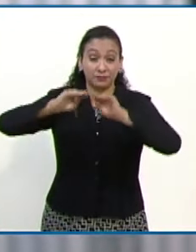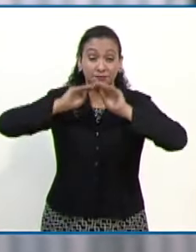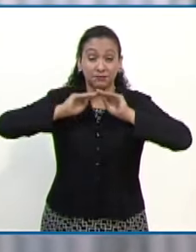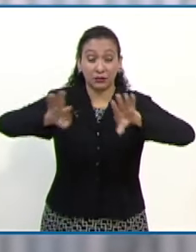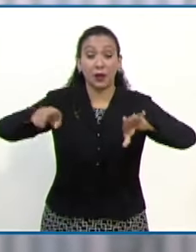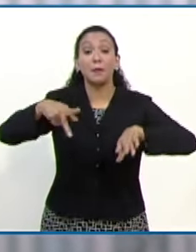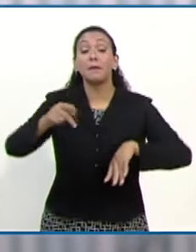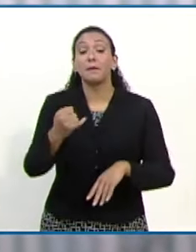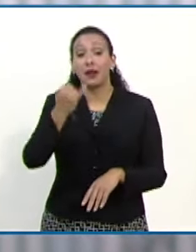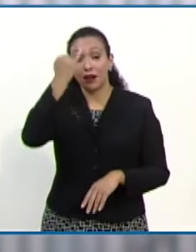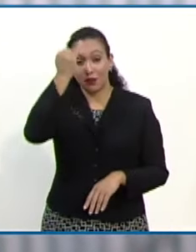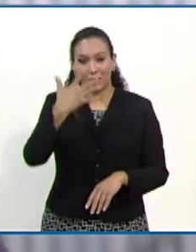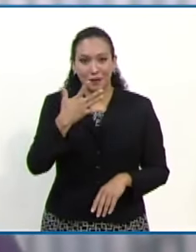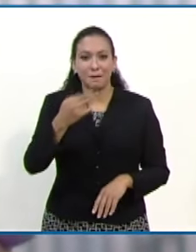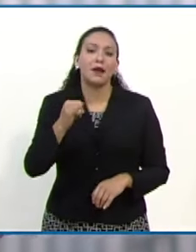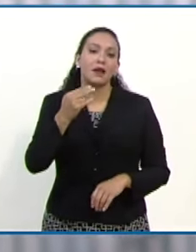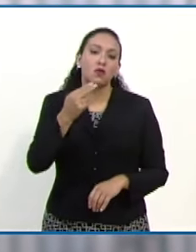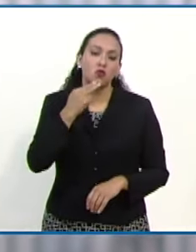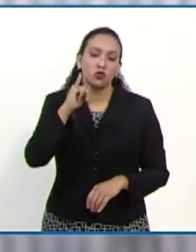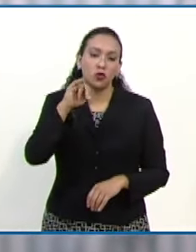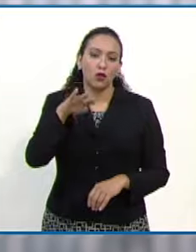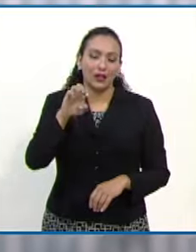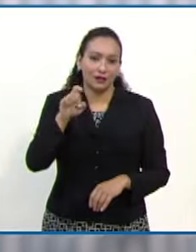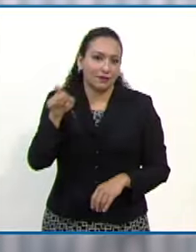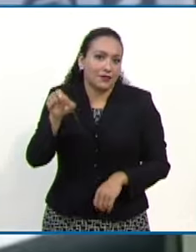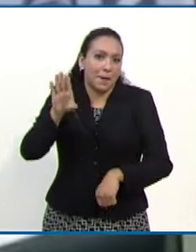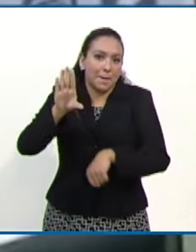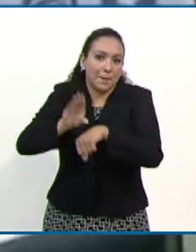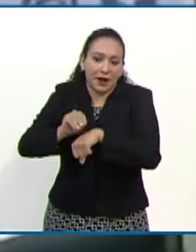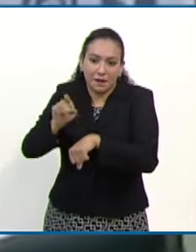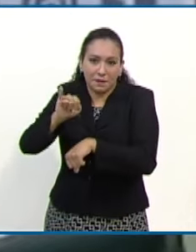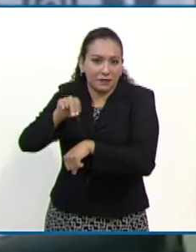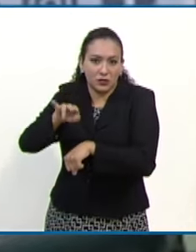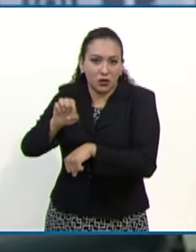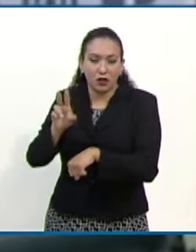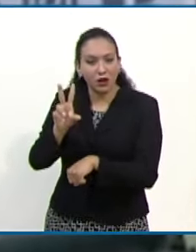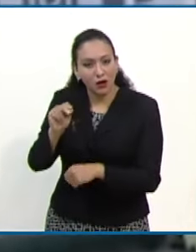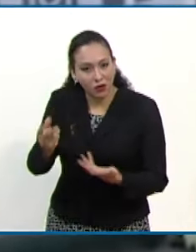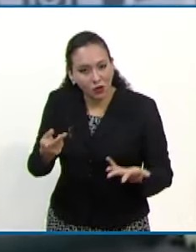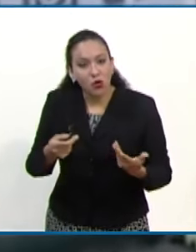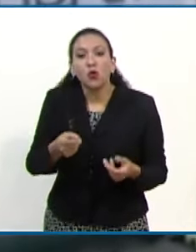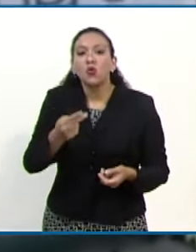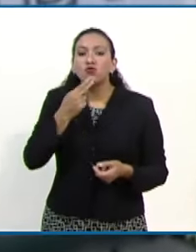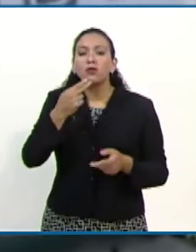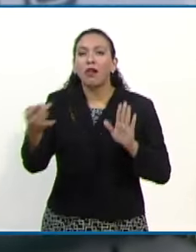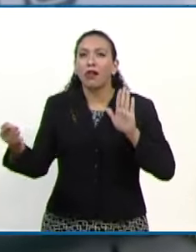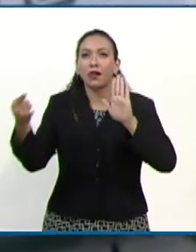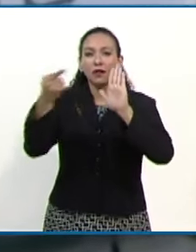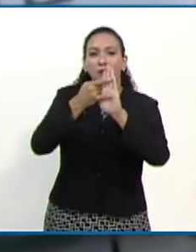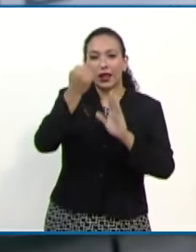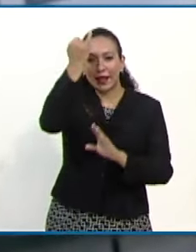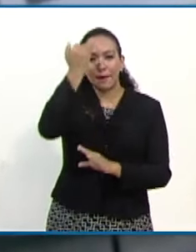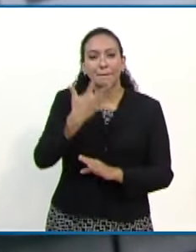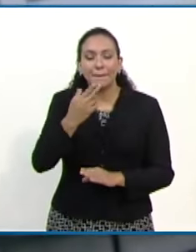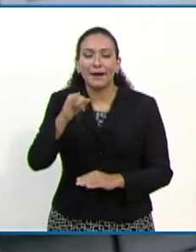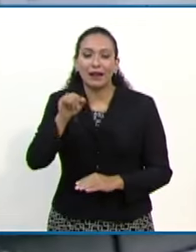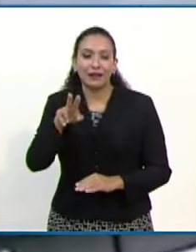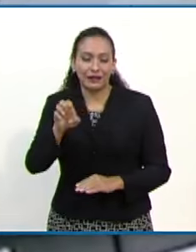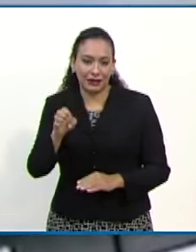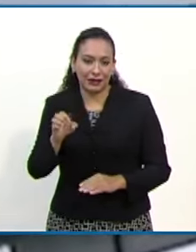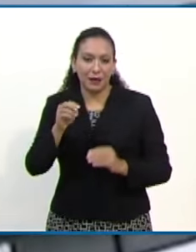la sanción, pues descarta que la sala haya analizado dos veces el mismo asunto, ya que se trata de hechos distintos,